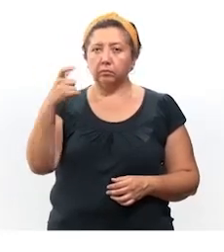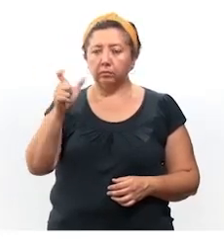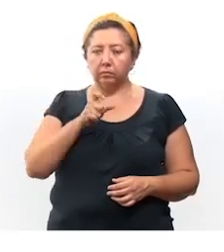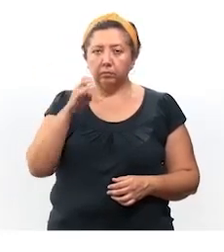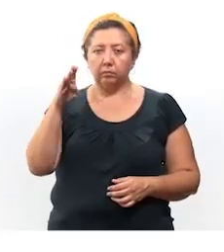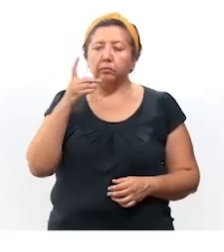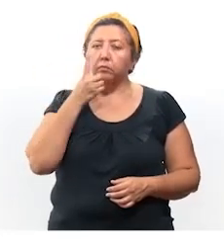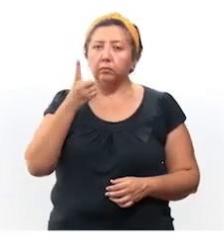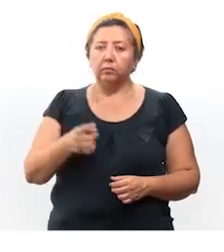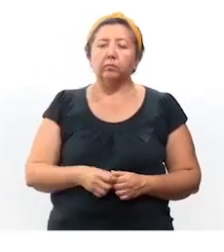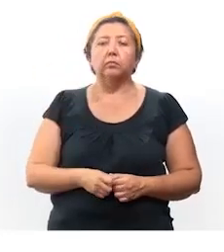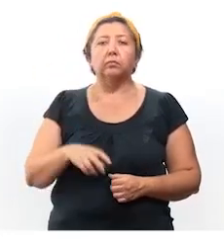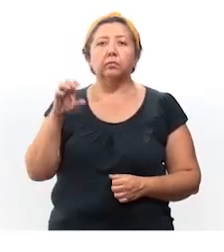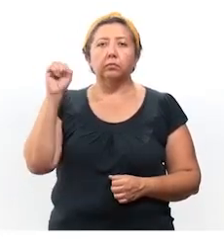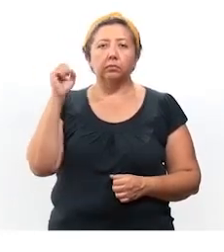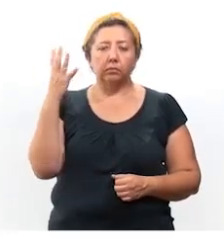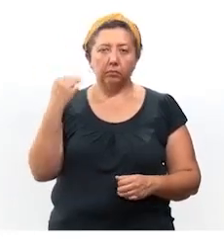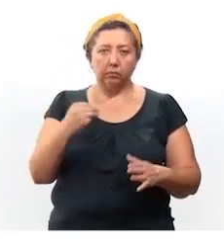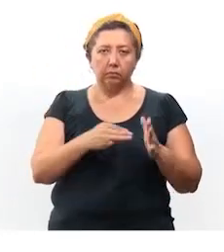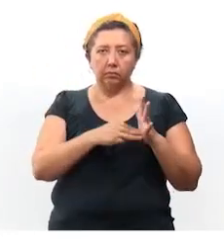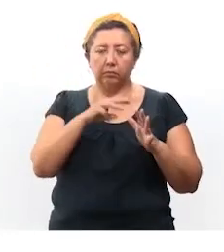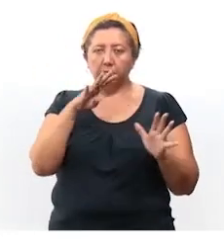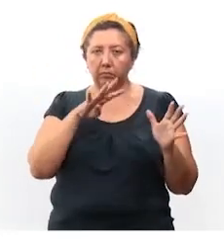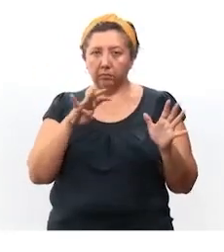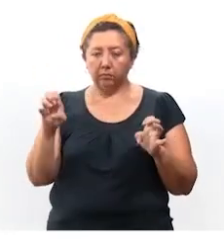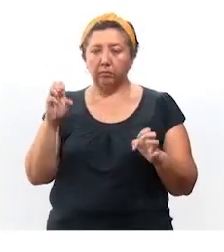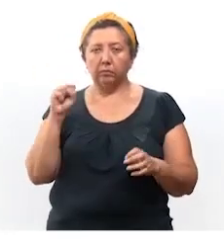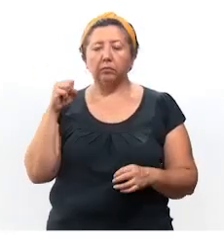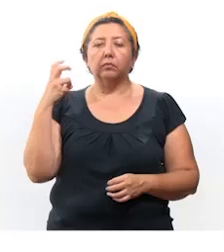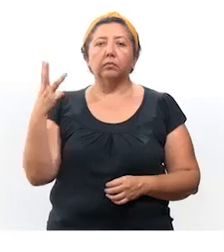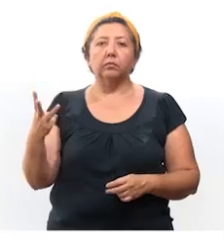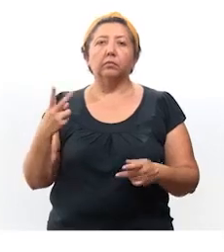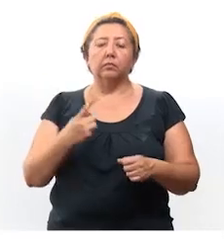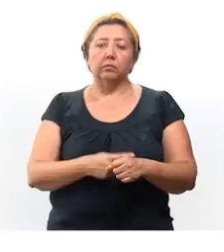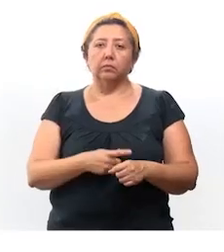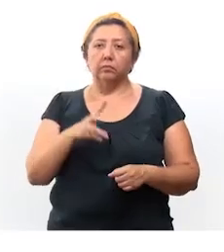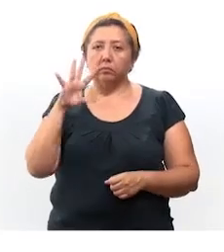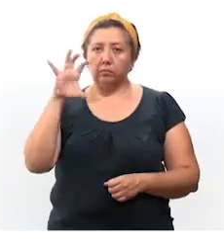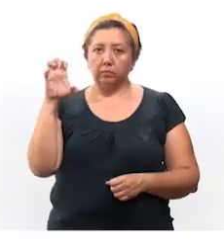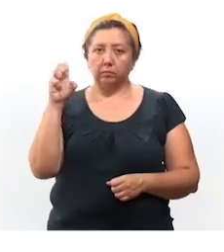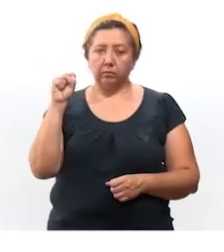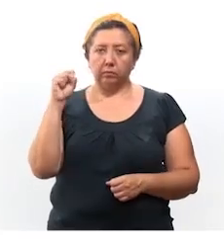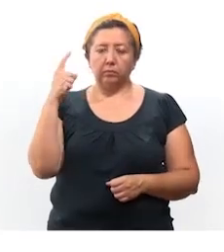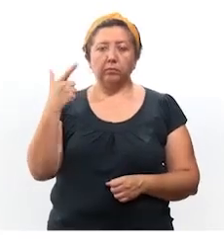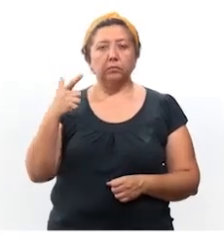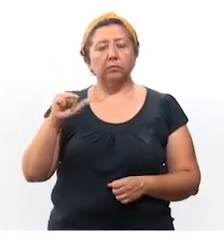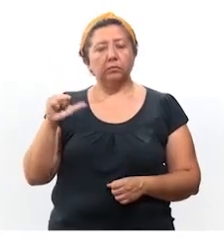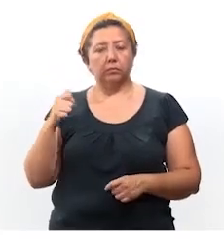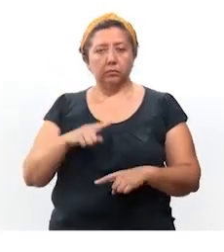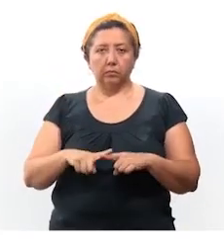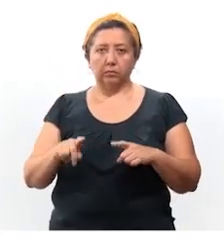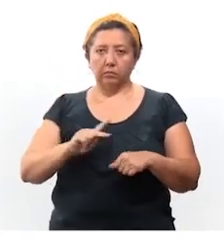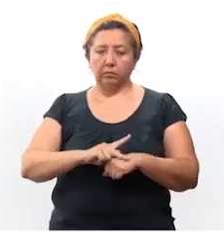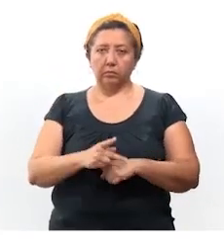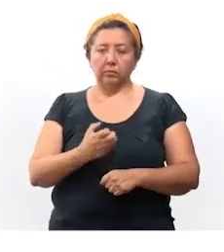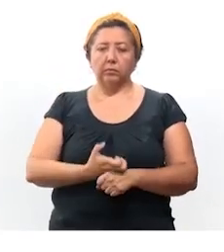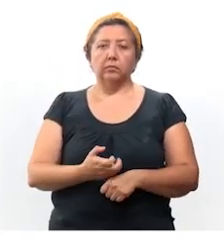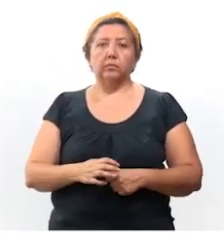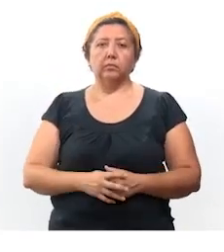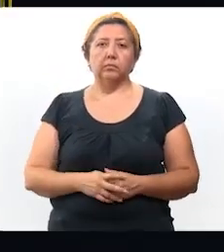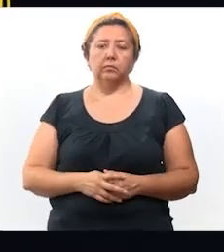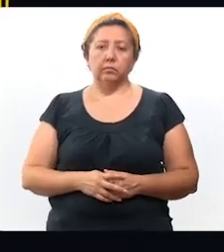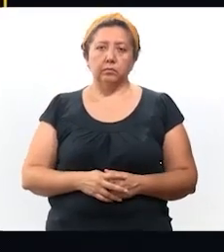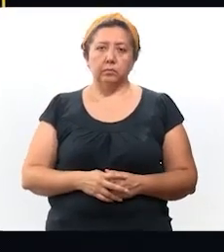Yaxcabá. De los 69.963 casos positivos, 567 son de otro país u otro estado.